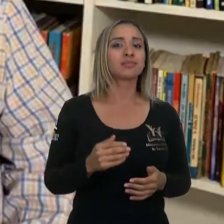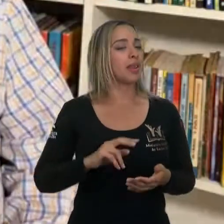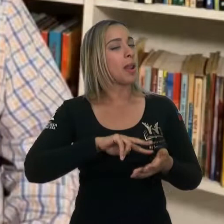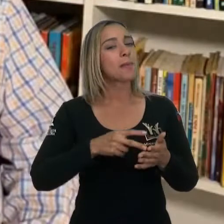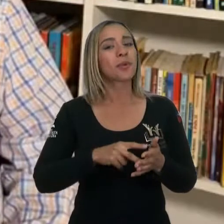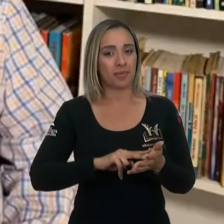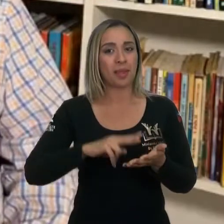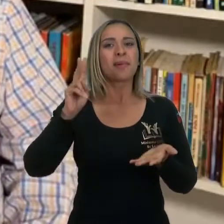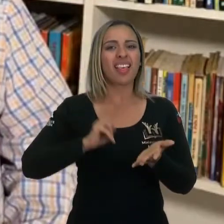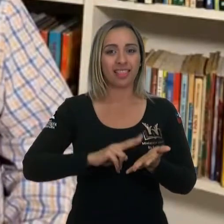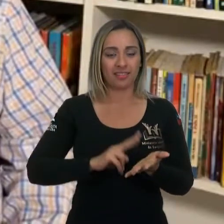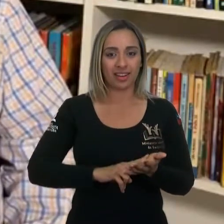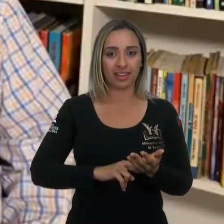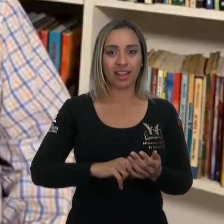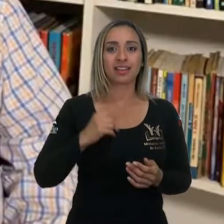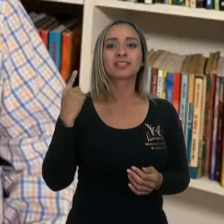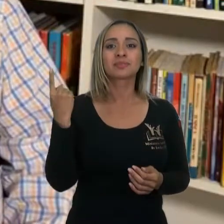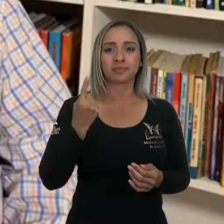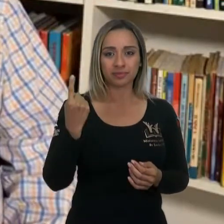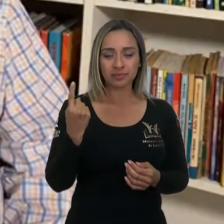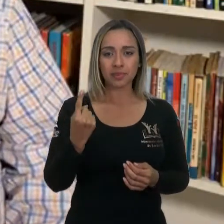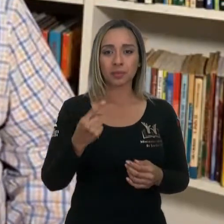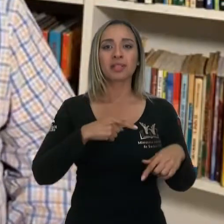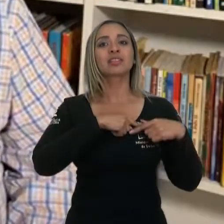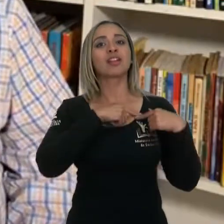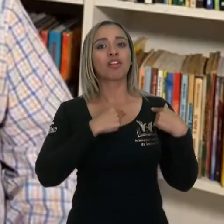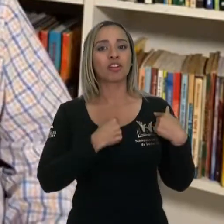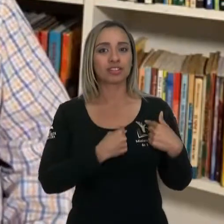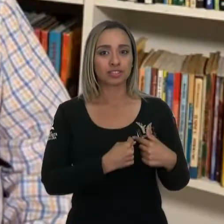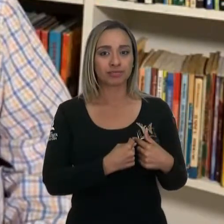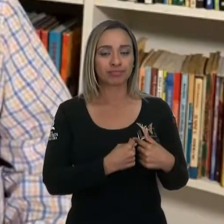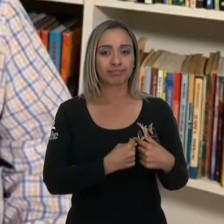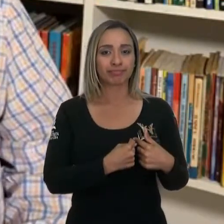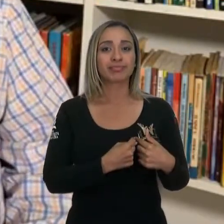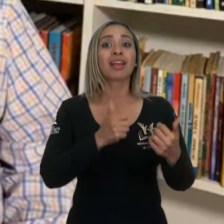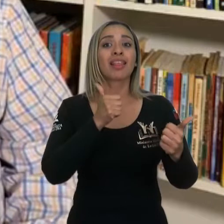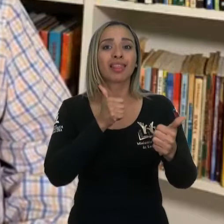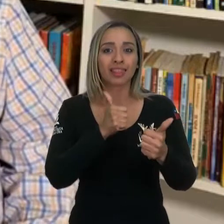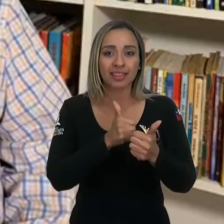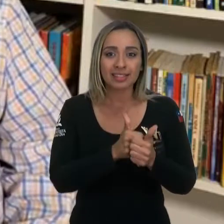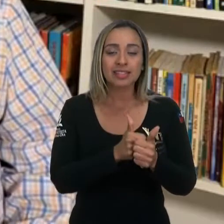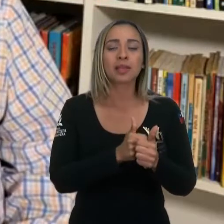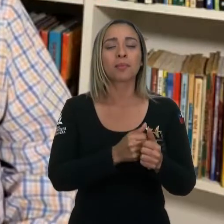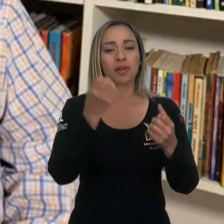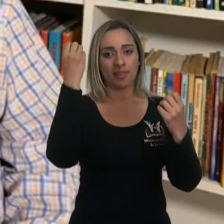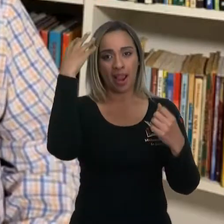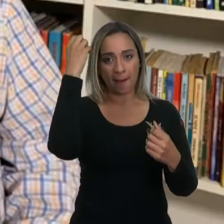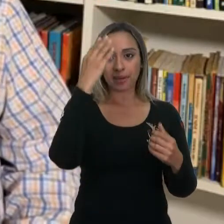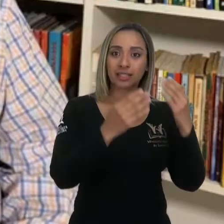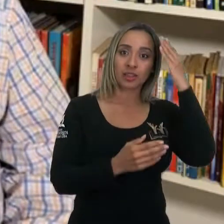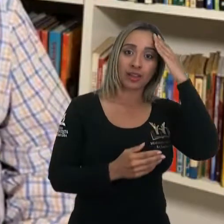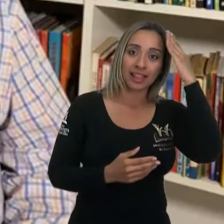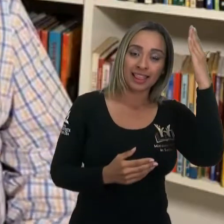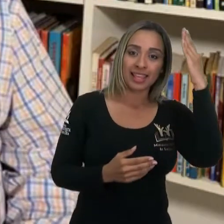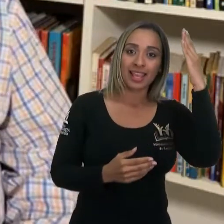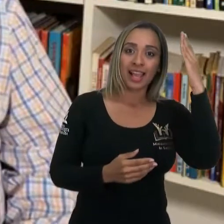El problema verdadero era el corazón. Ellos habían aprendido de día la